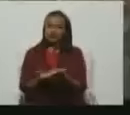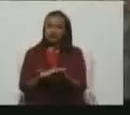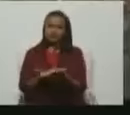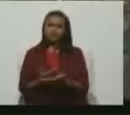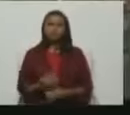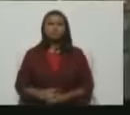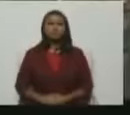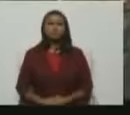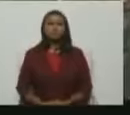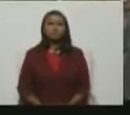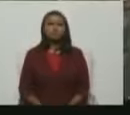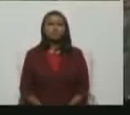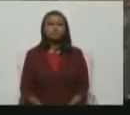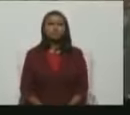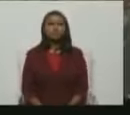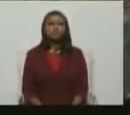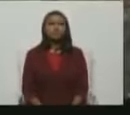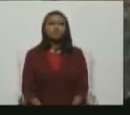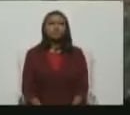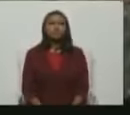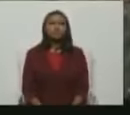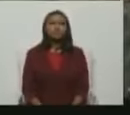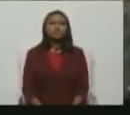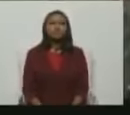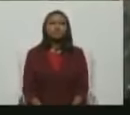cree! ¡Tum!